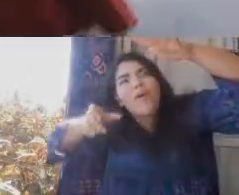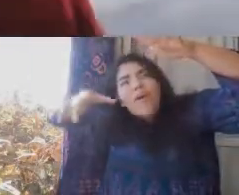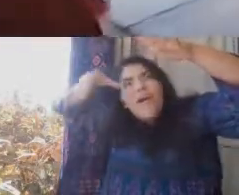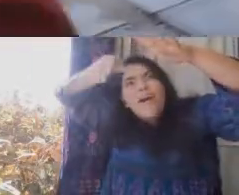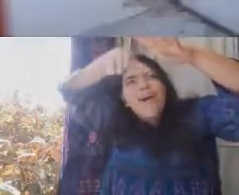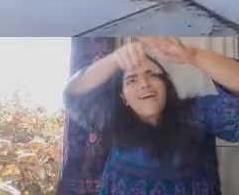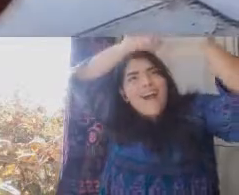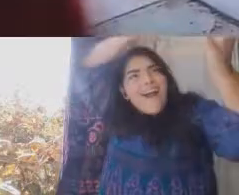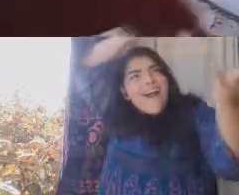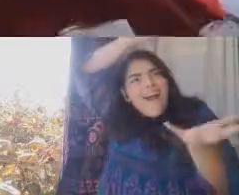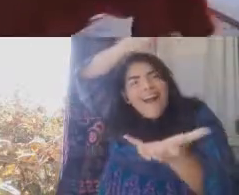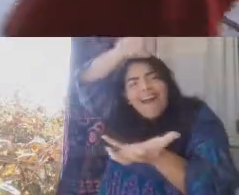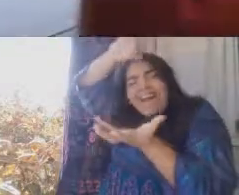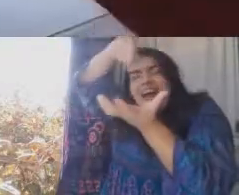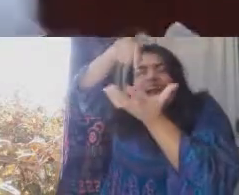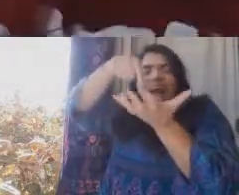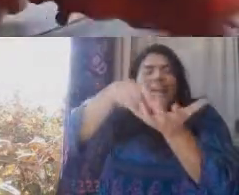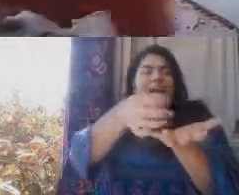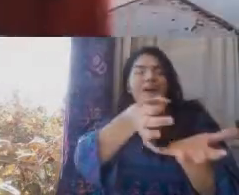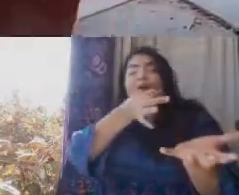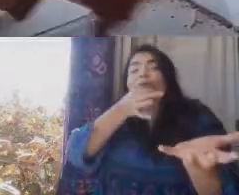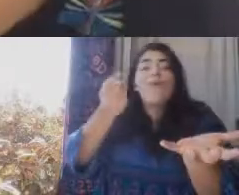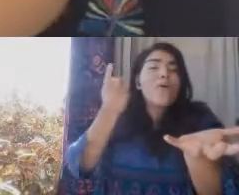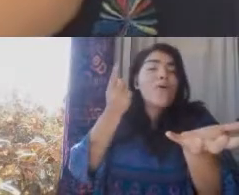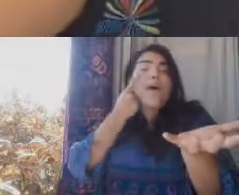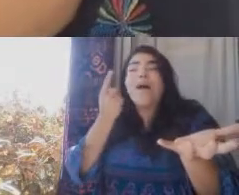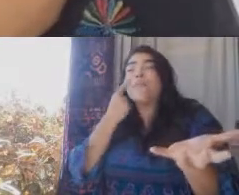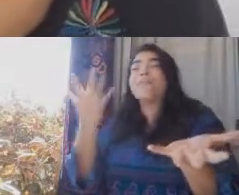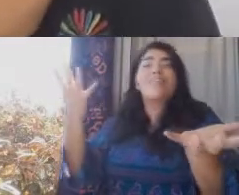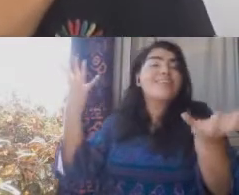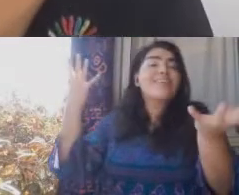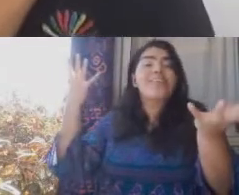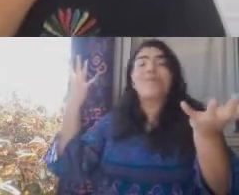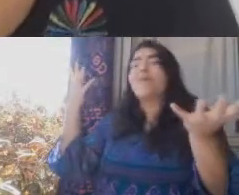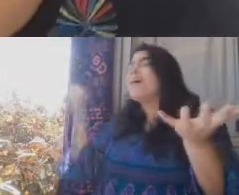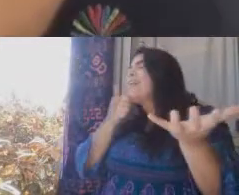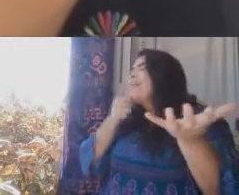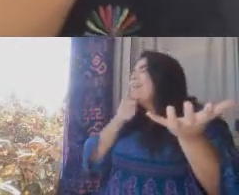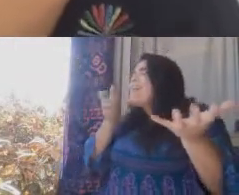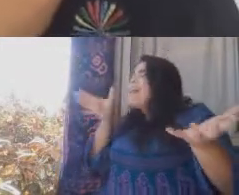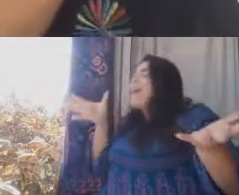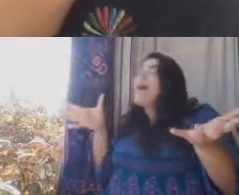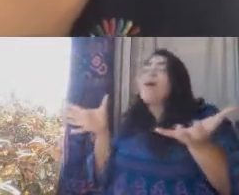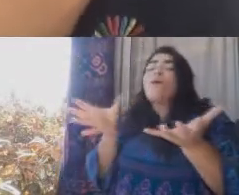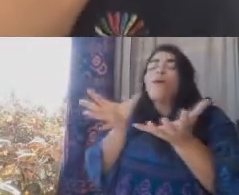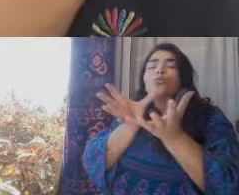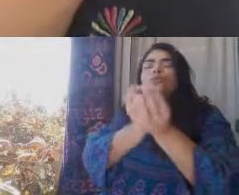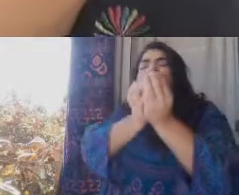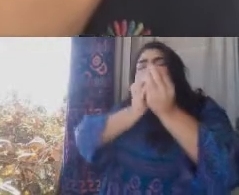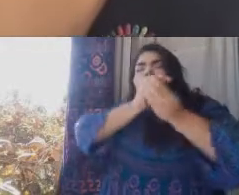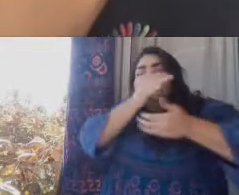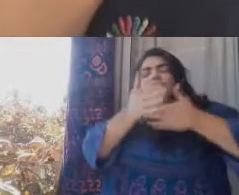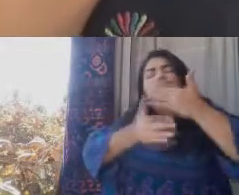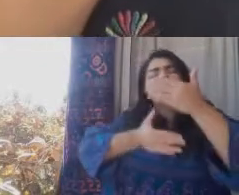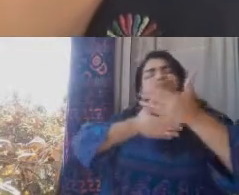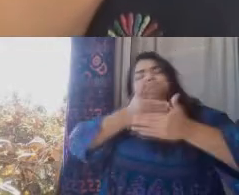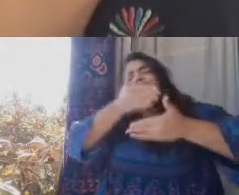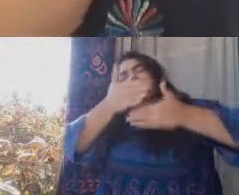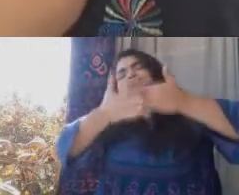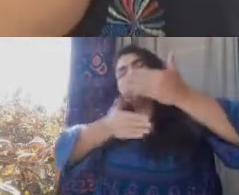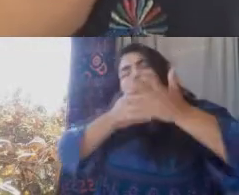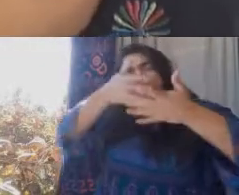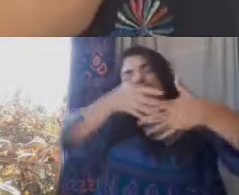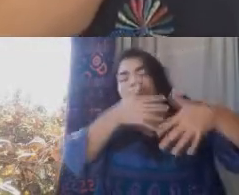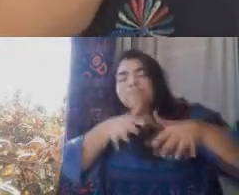lengua de señas. Y es como decía Betiana recién, realmente fue hermoso